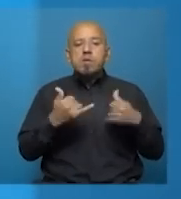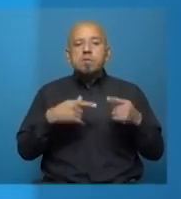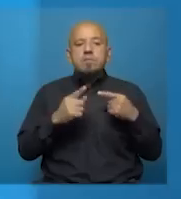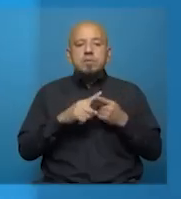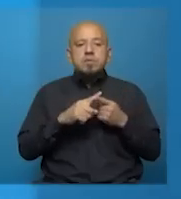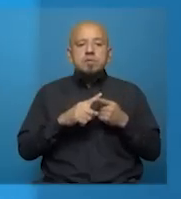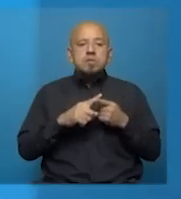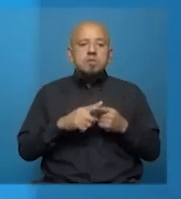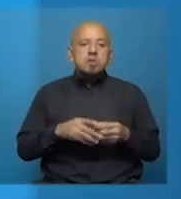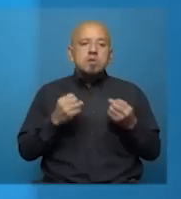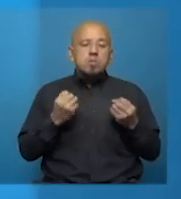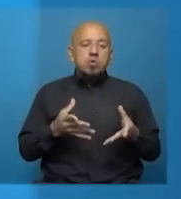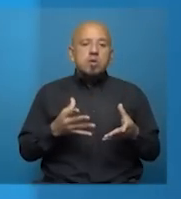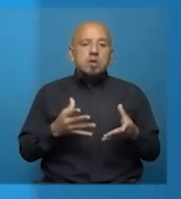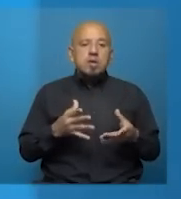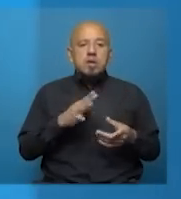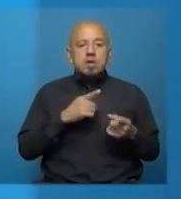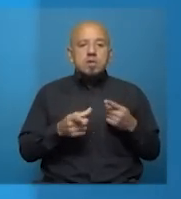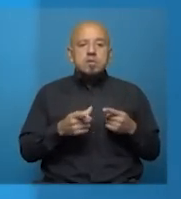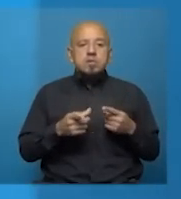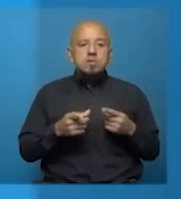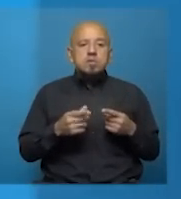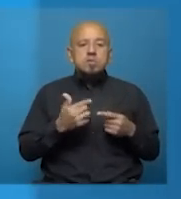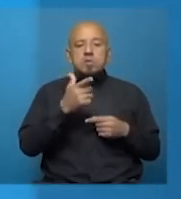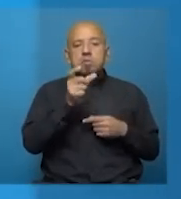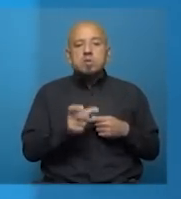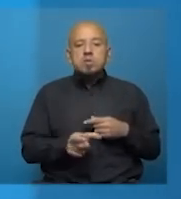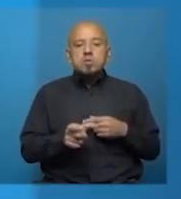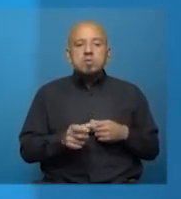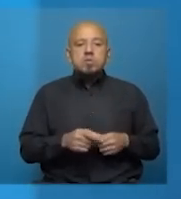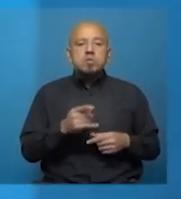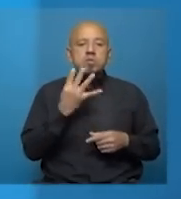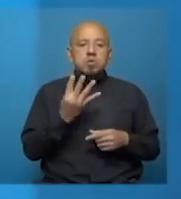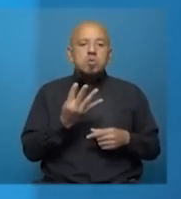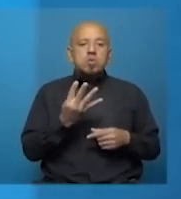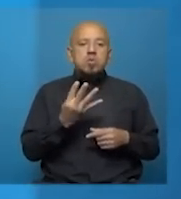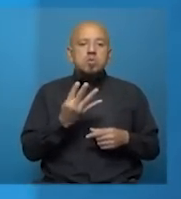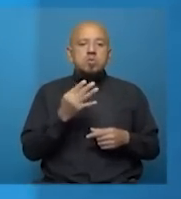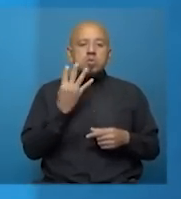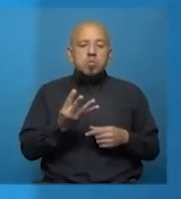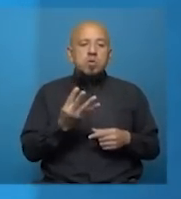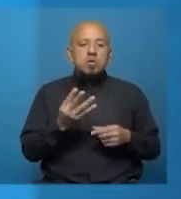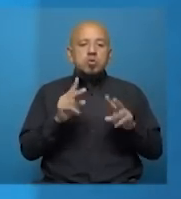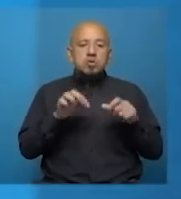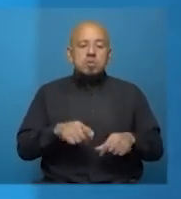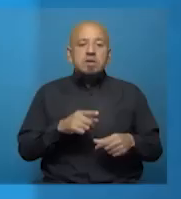les solicitó, porque estamos ante un caso de una persona con cuatro causas procesadas por